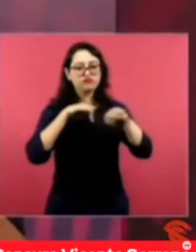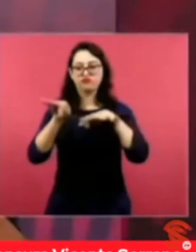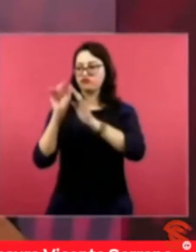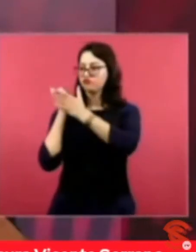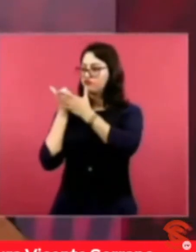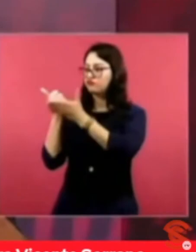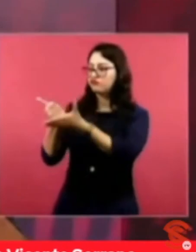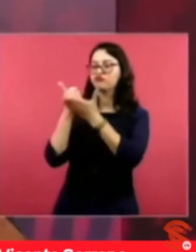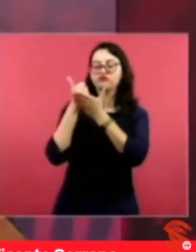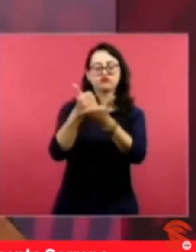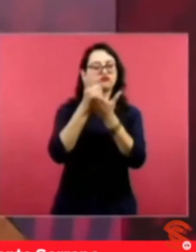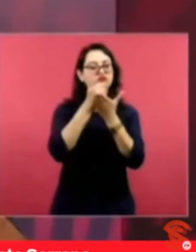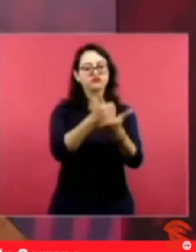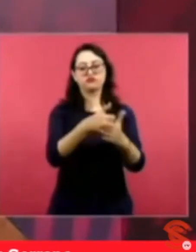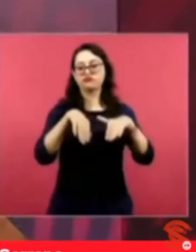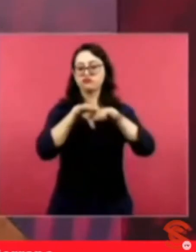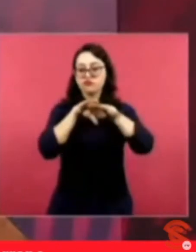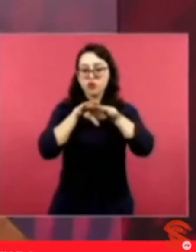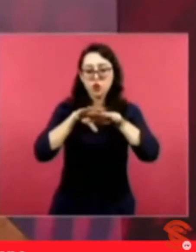En todo el país.